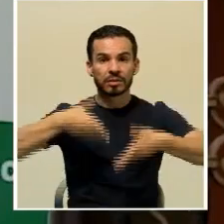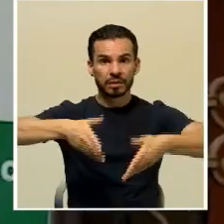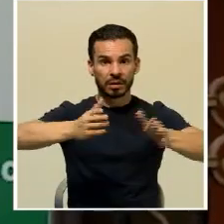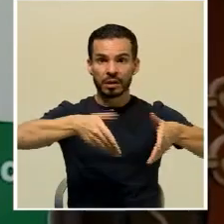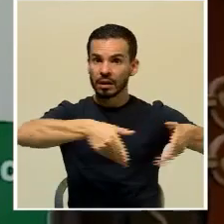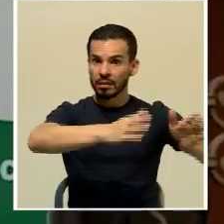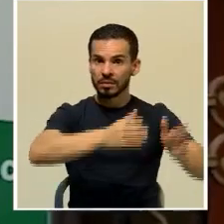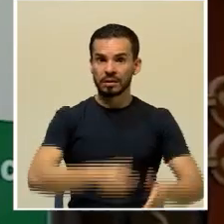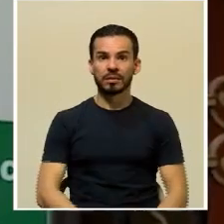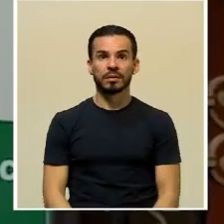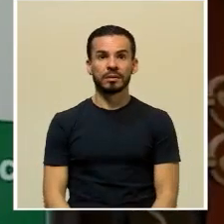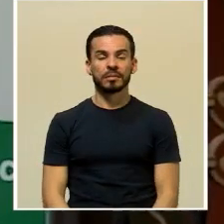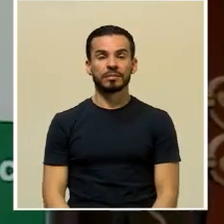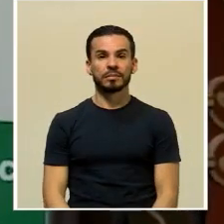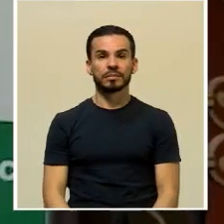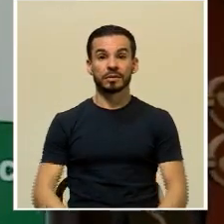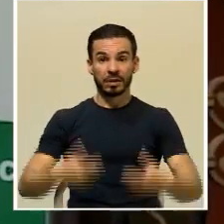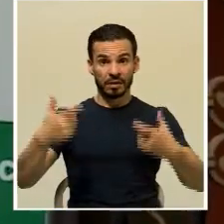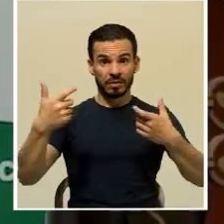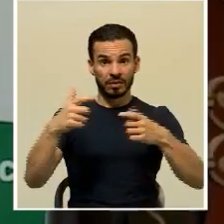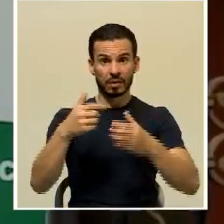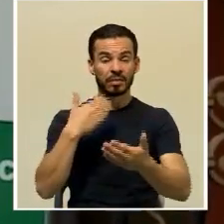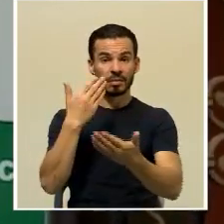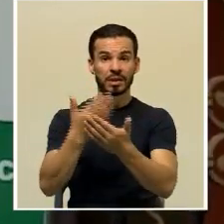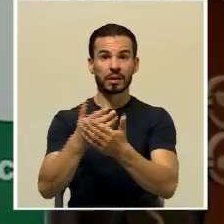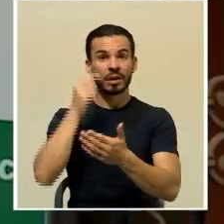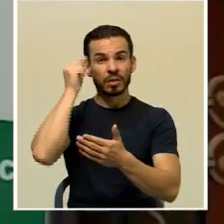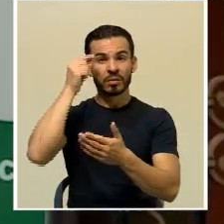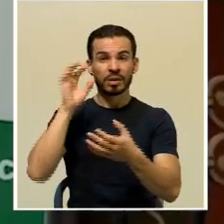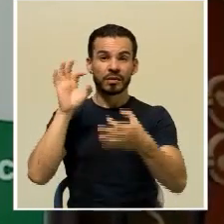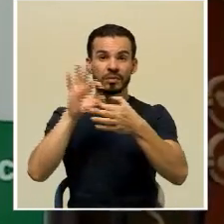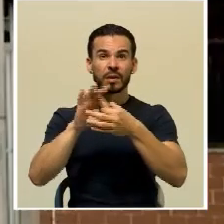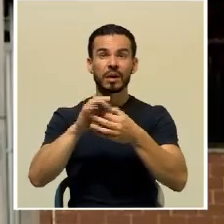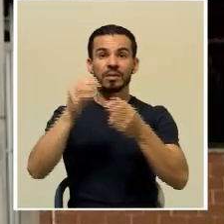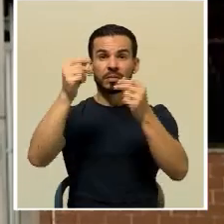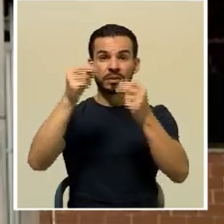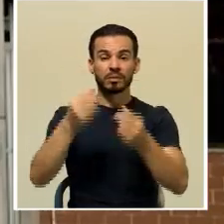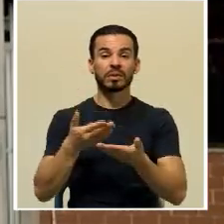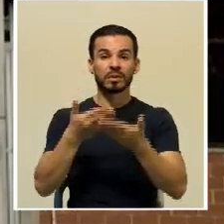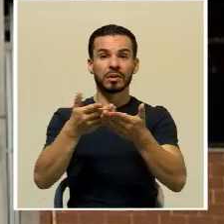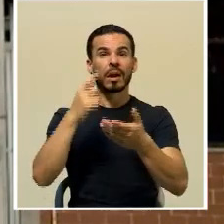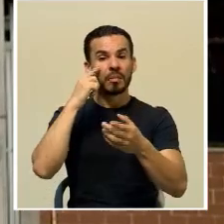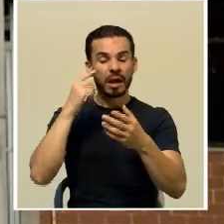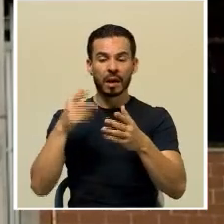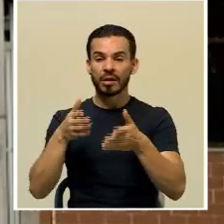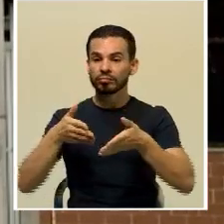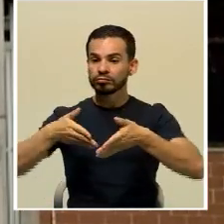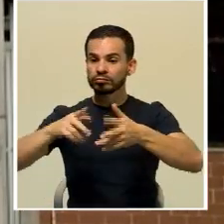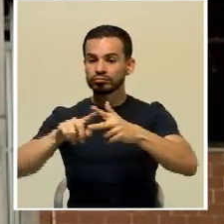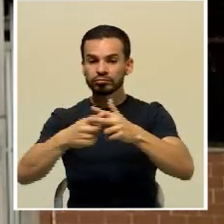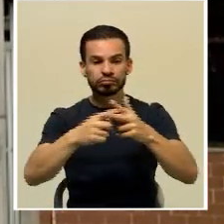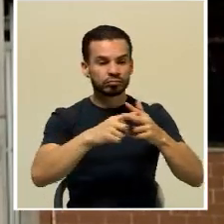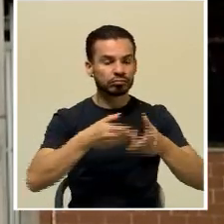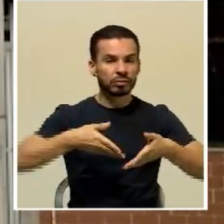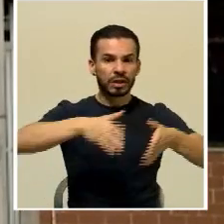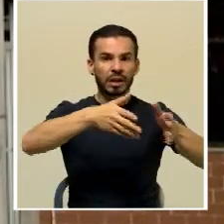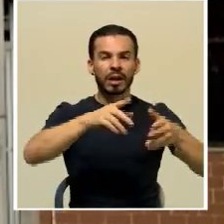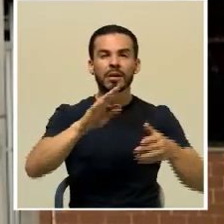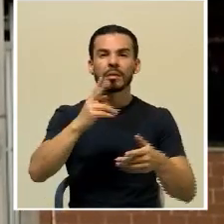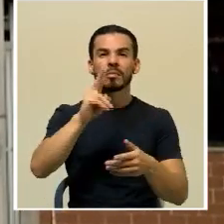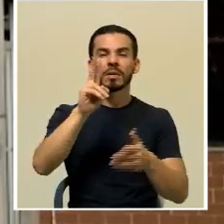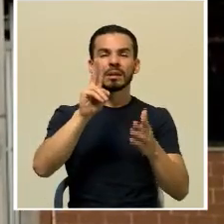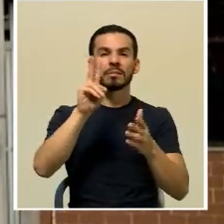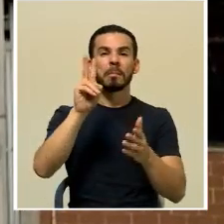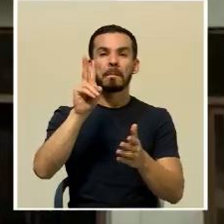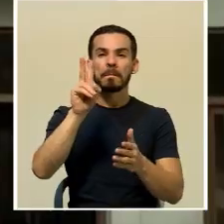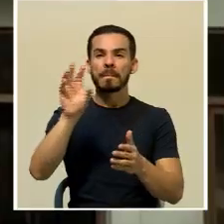caminos. El rebajo que plantea el gobierno corresponde al presupuesto que se destina a la red vial cantonal y ronda los